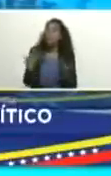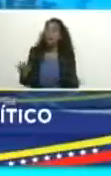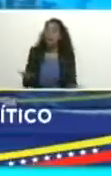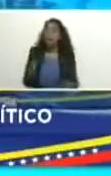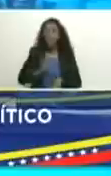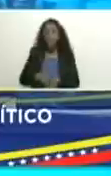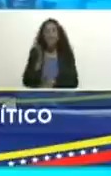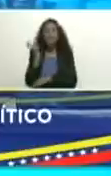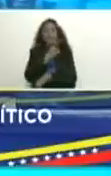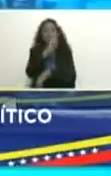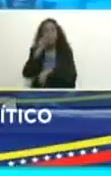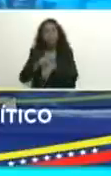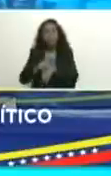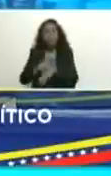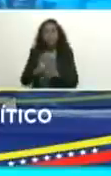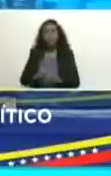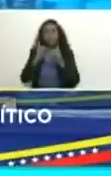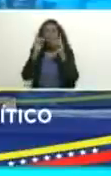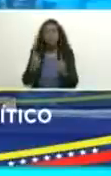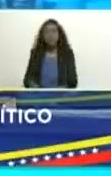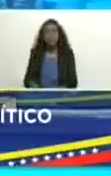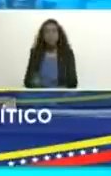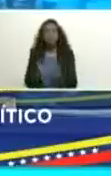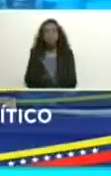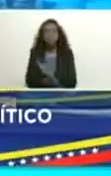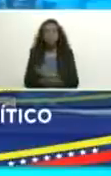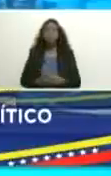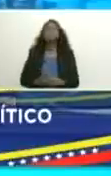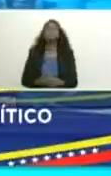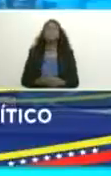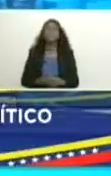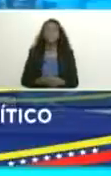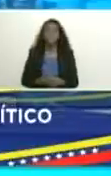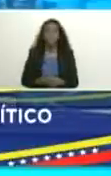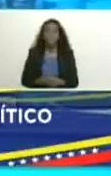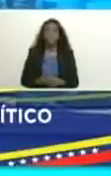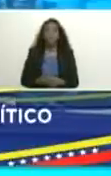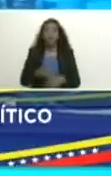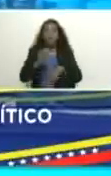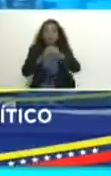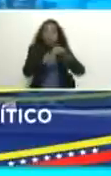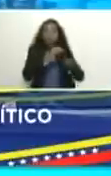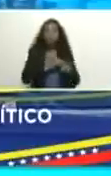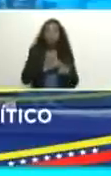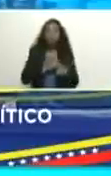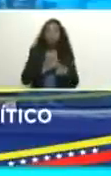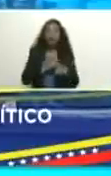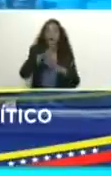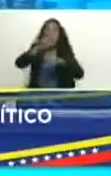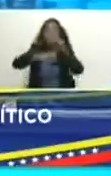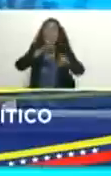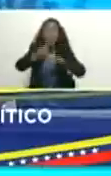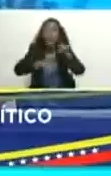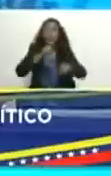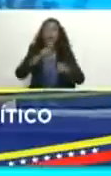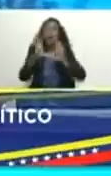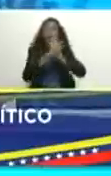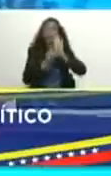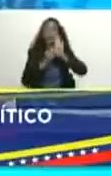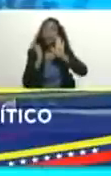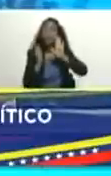las que la Asamblea Nacional ha decidido convocar un referéndum consultivo